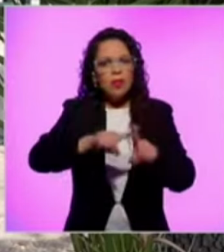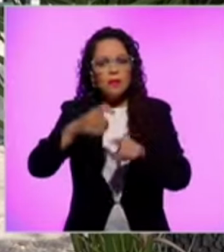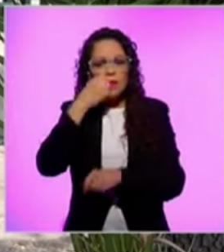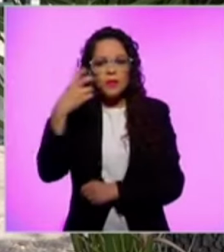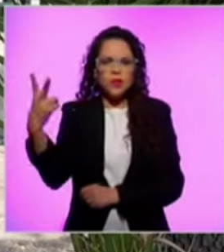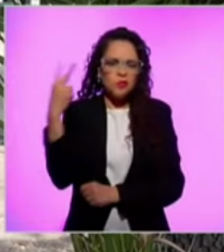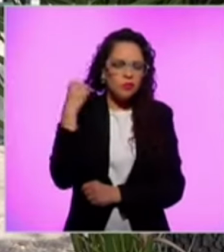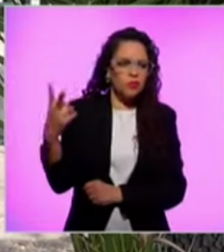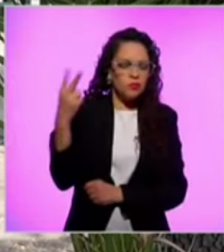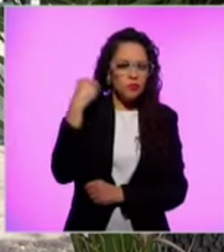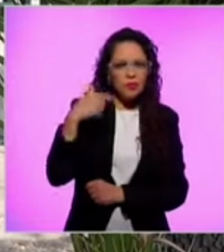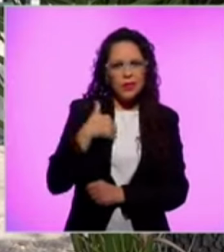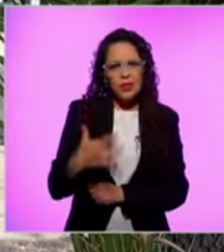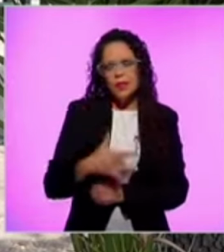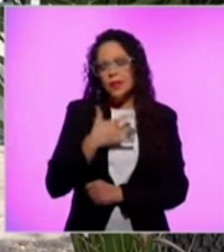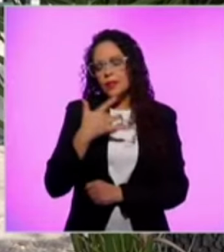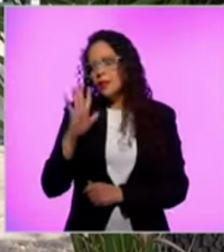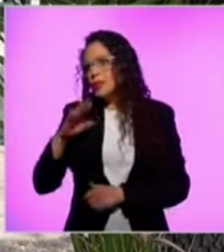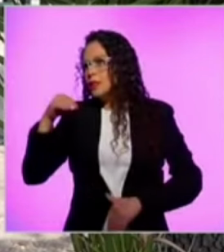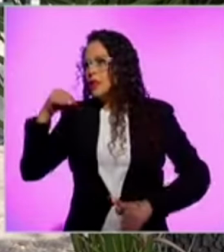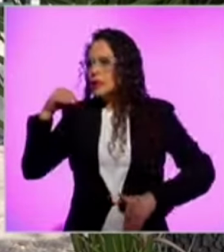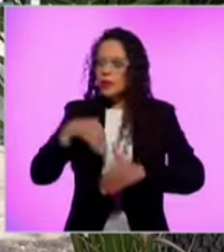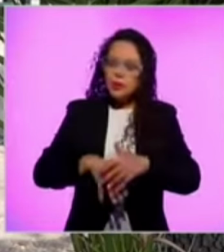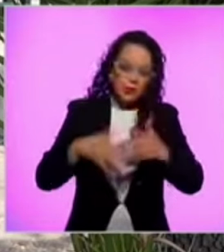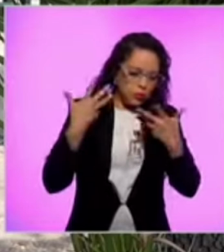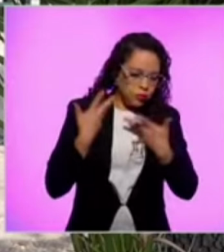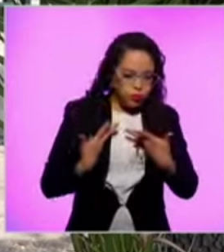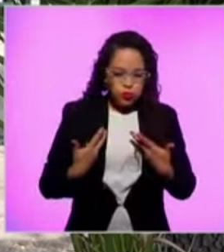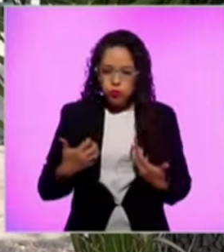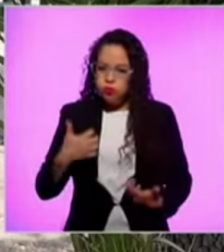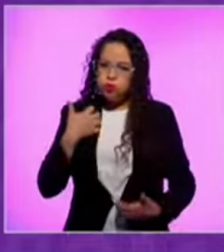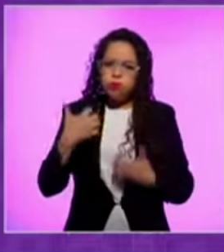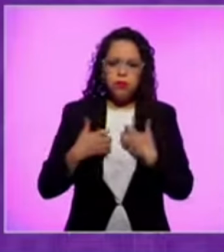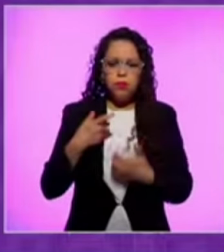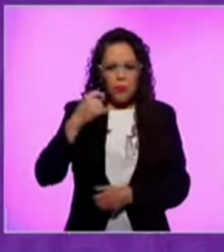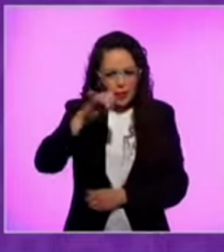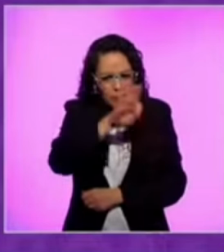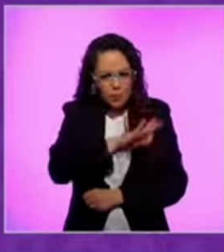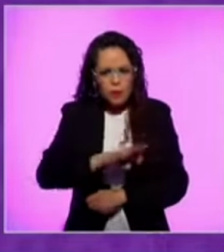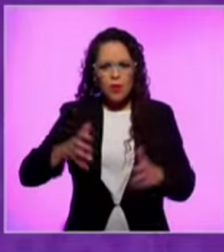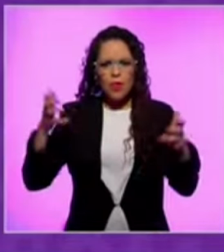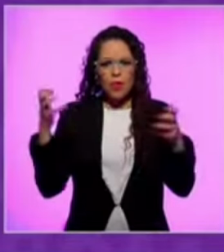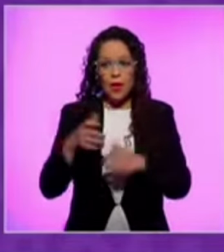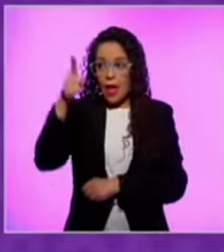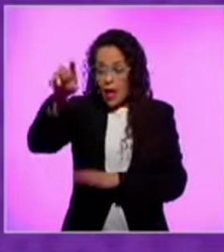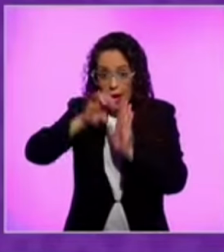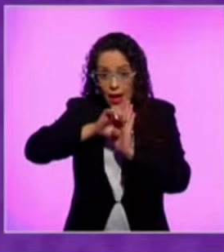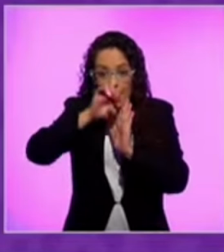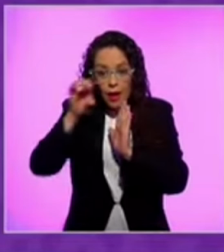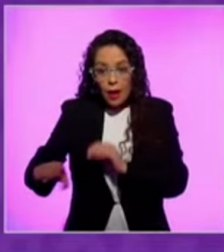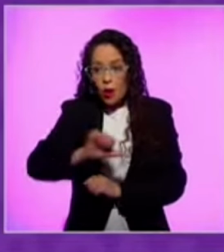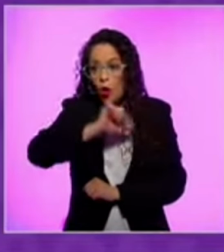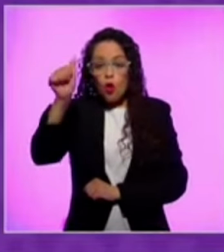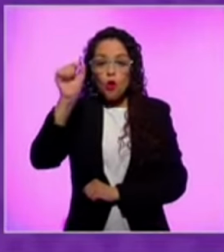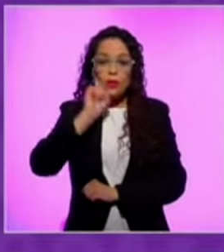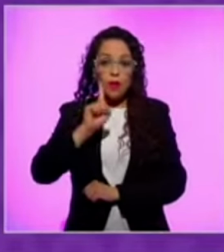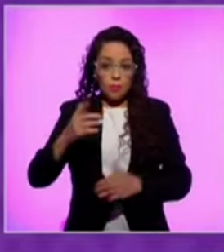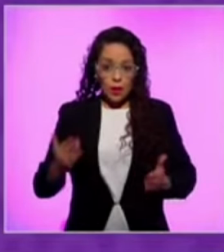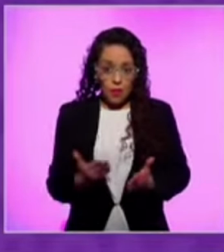fue frustrante, pero de verdad que siempre existe la manera de hacerlo. Mildred es un ejemplo que motiva a otras bailarinas